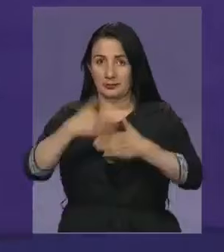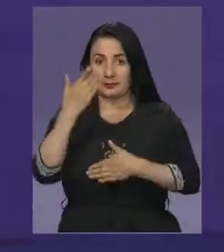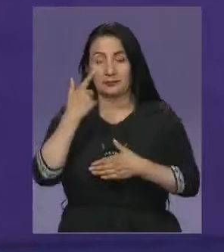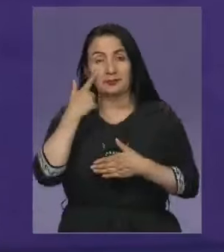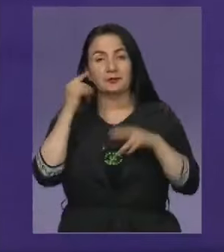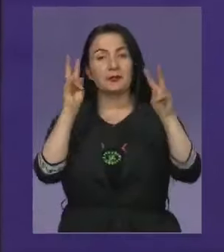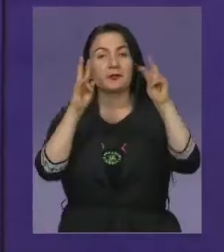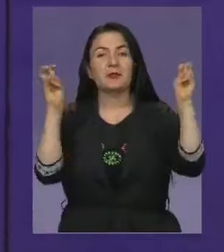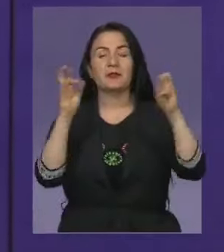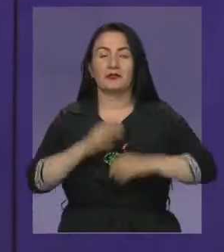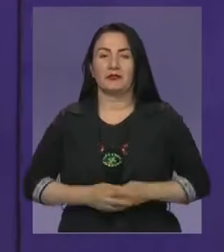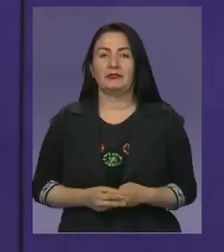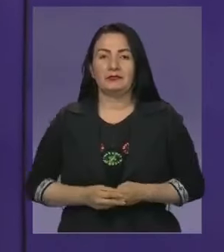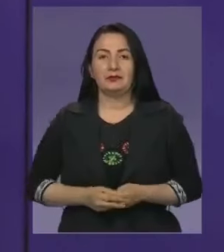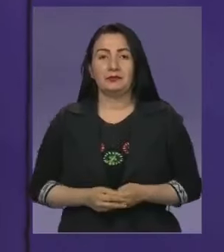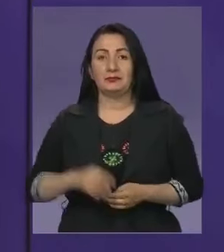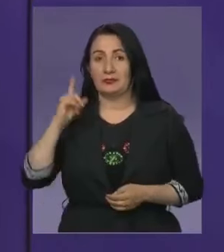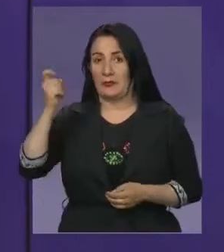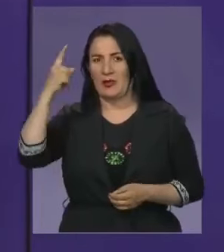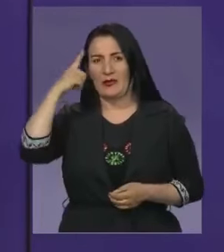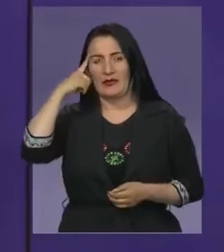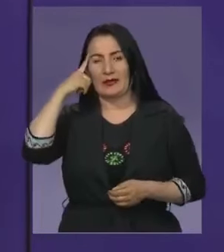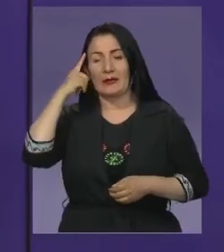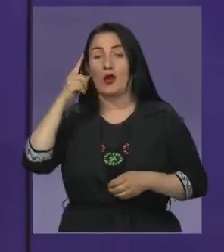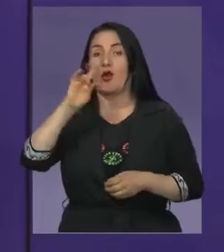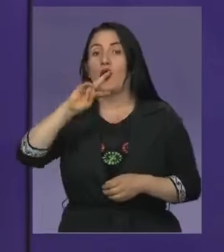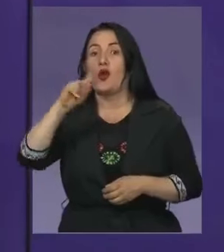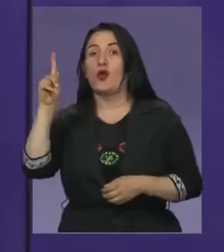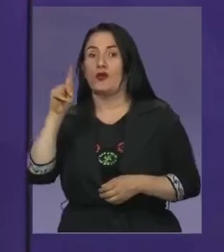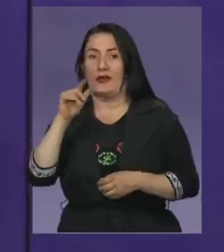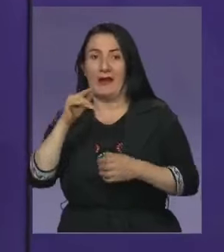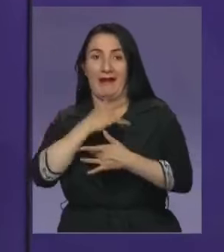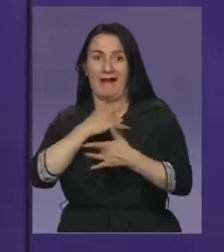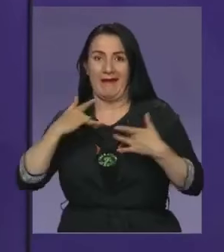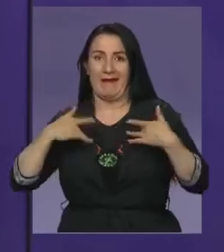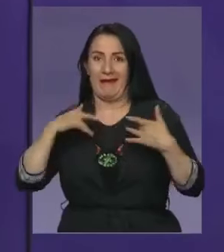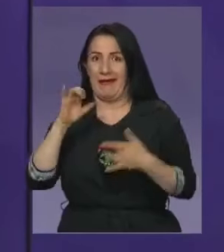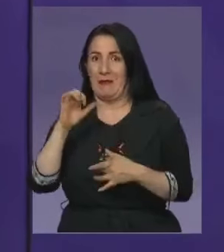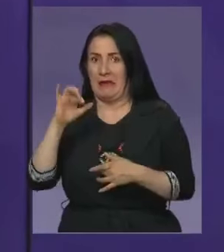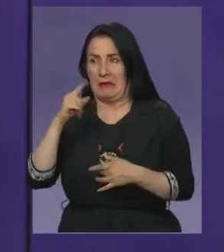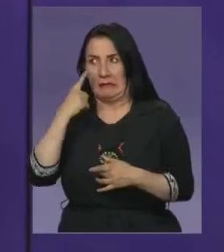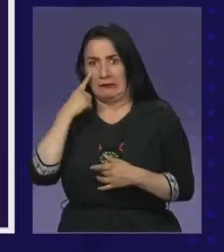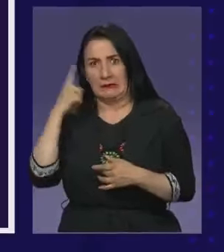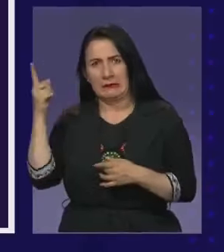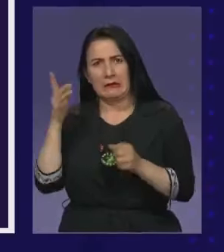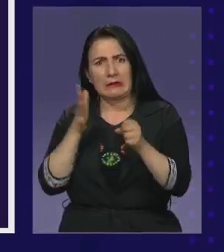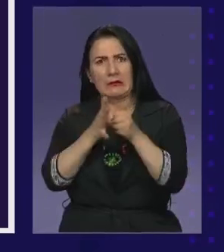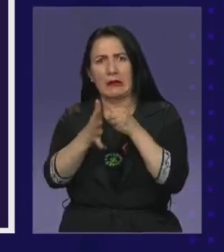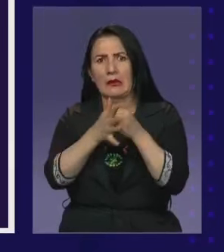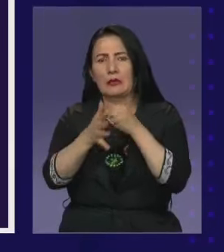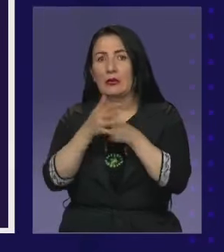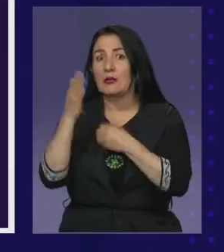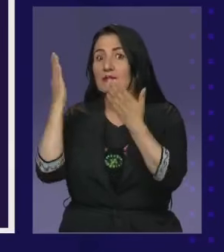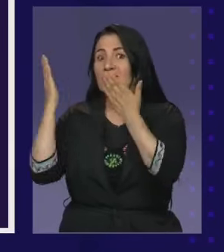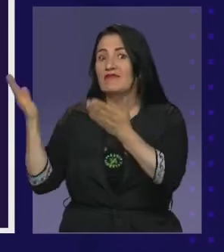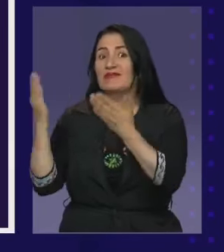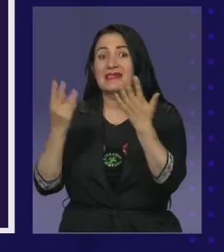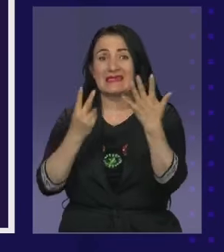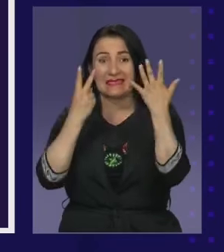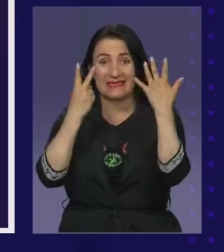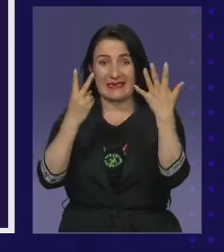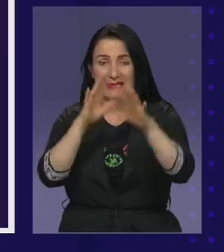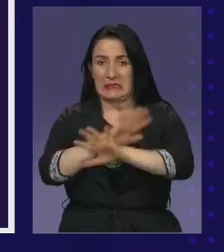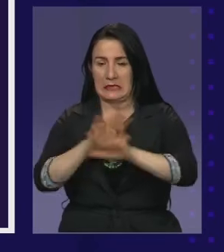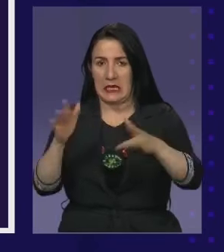Iniciamos con nuestro tema del día. El gobierno intervino otra EPS, por ello nuestro dato es el siguiente. En total ya son 7